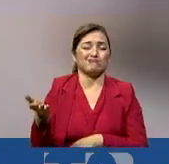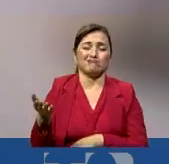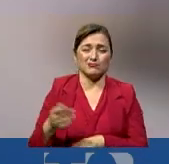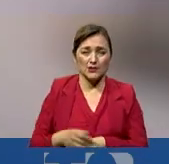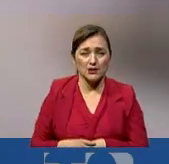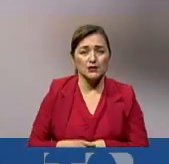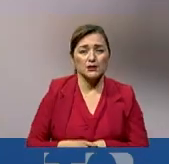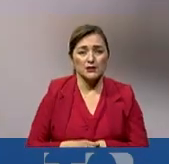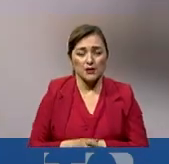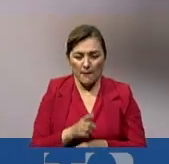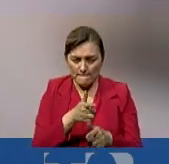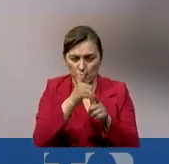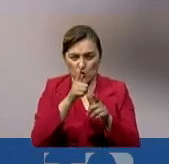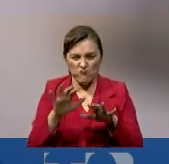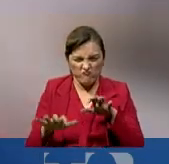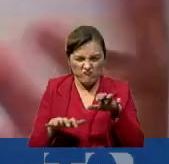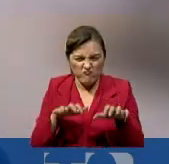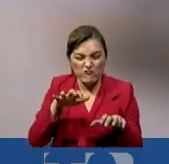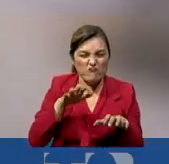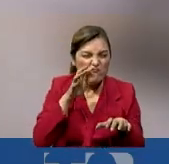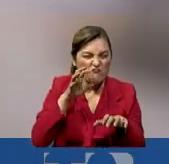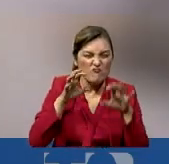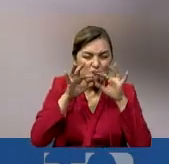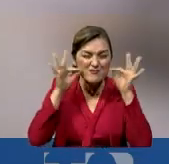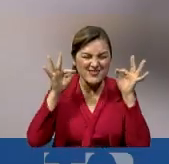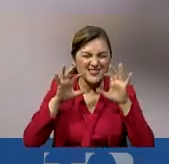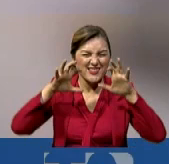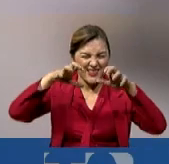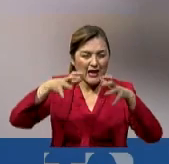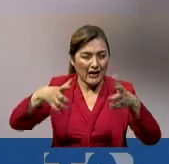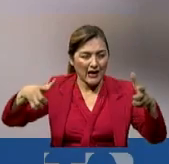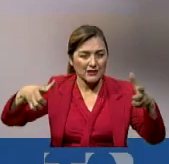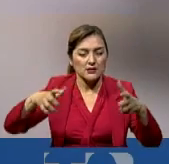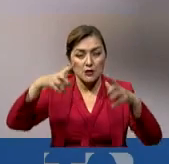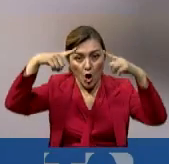están siendo cazados, disparados. Es duro entender que los osos están siendo